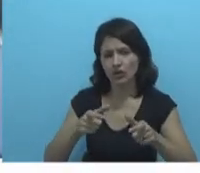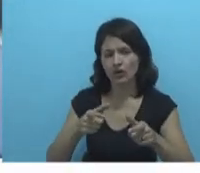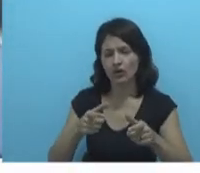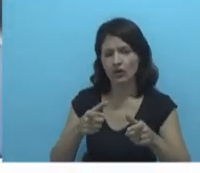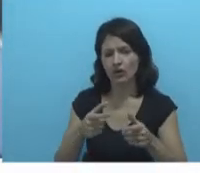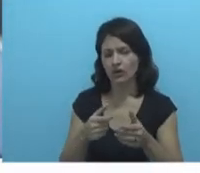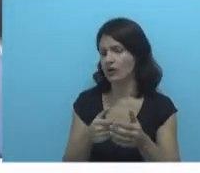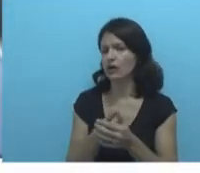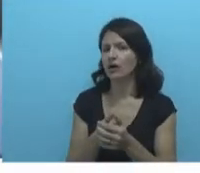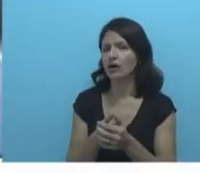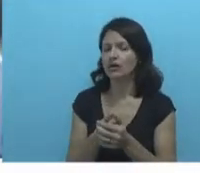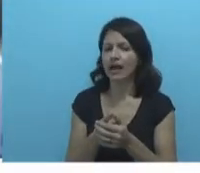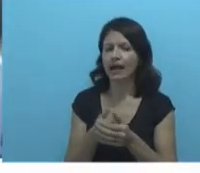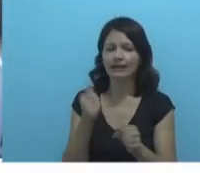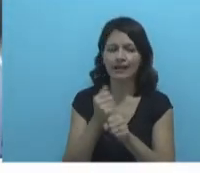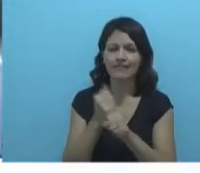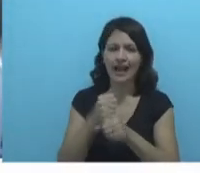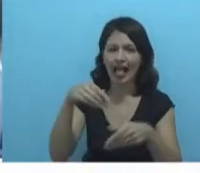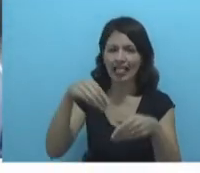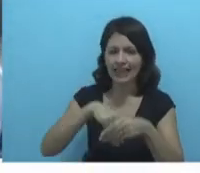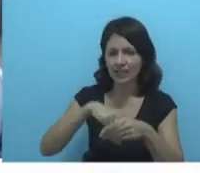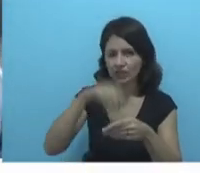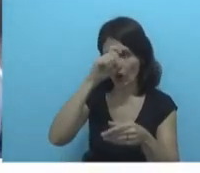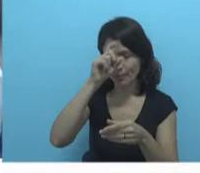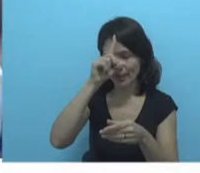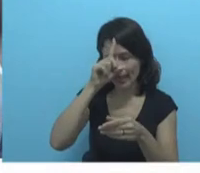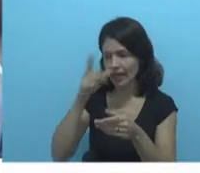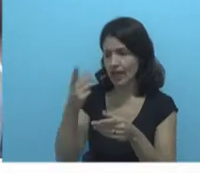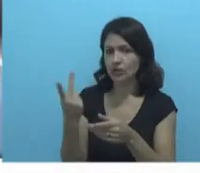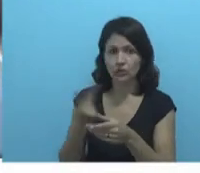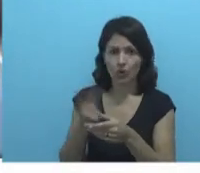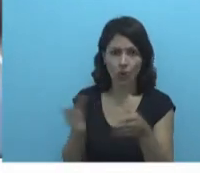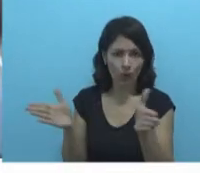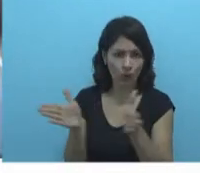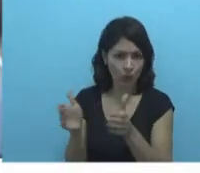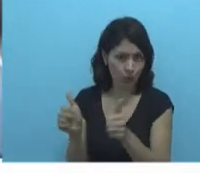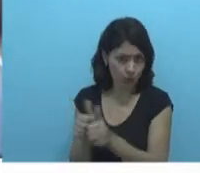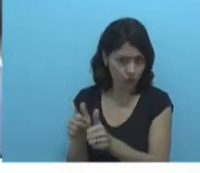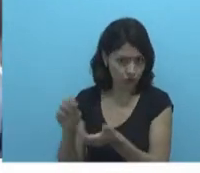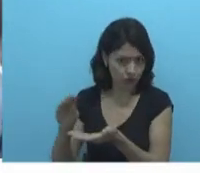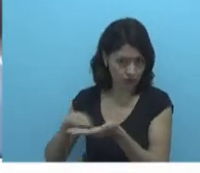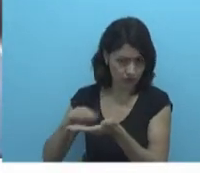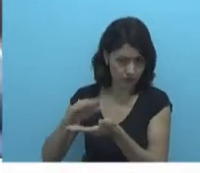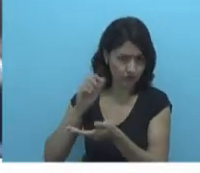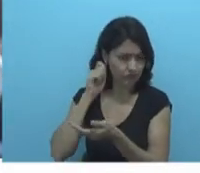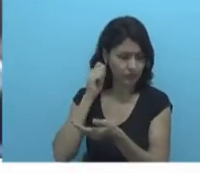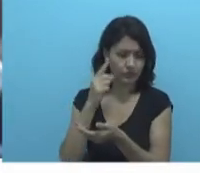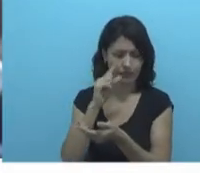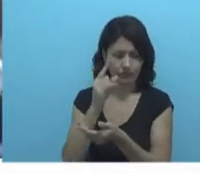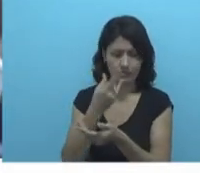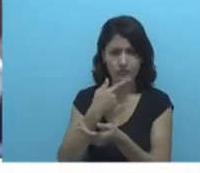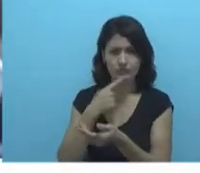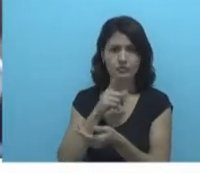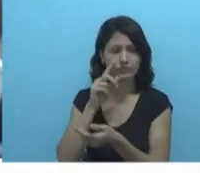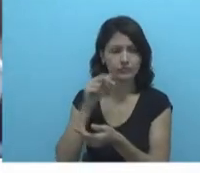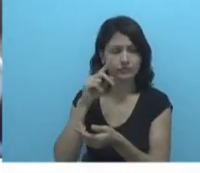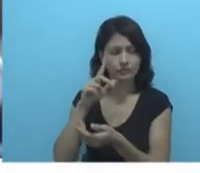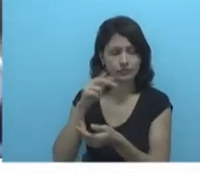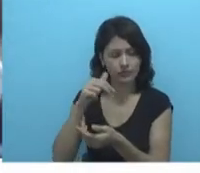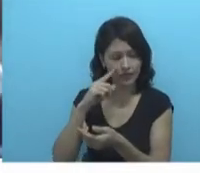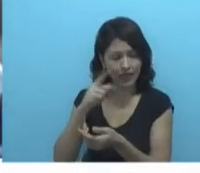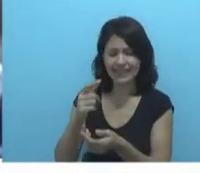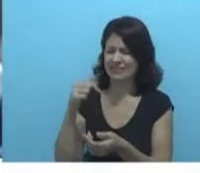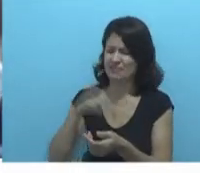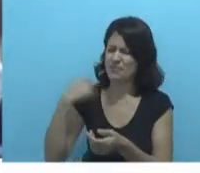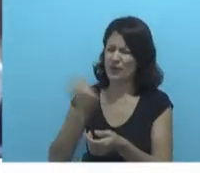y trabajadoras de la salud. Desde el Bloque, junto a Rubén Giustiniani, creemos que es indispensable recompensar a quienes